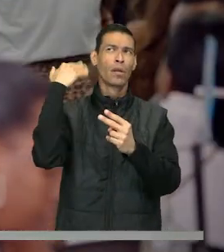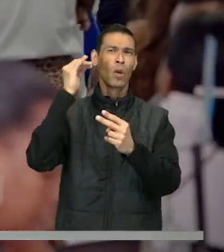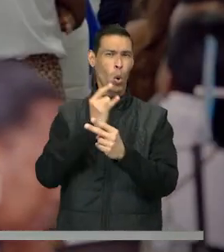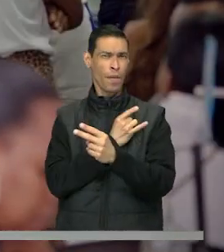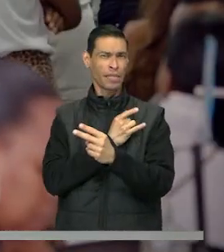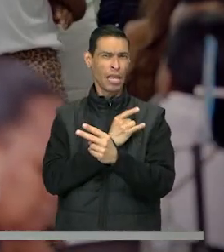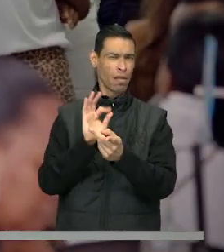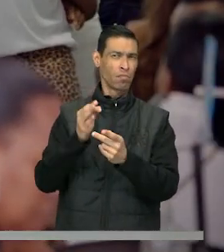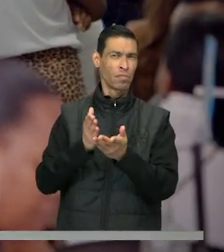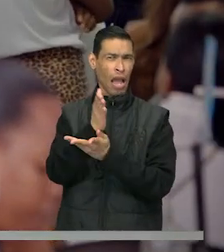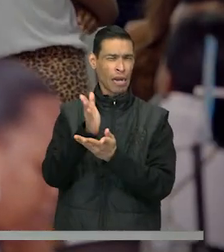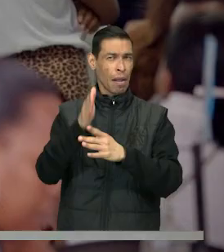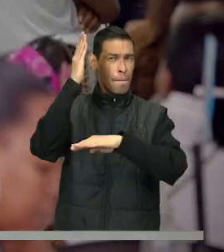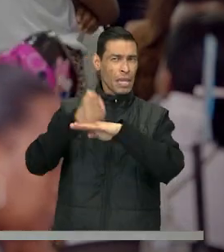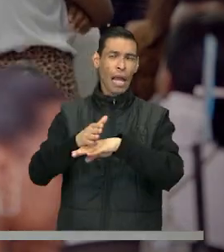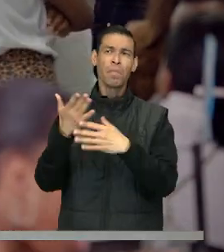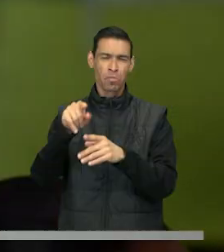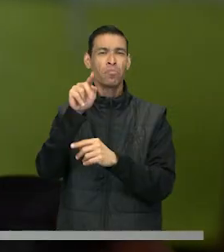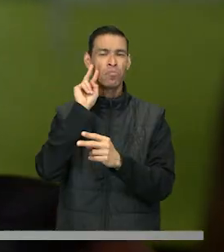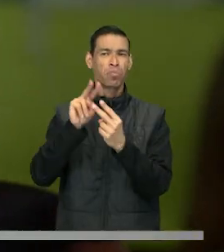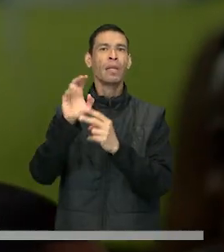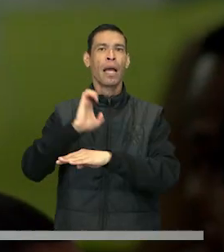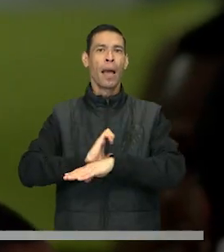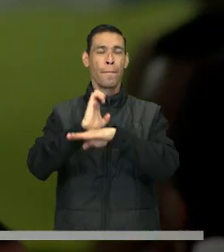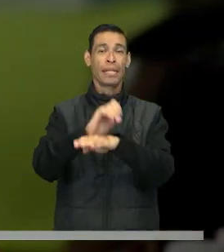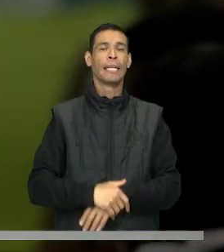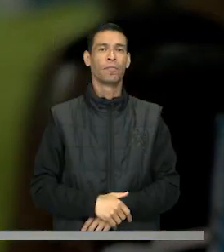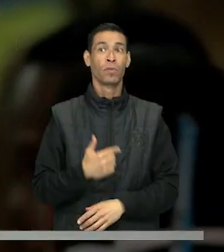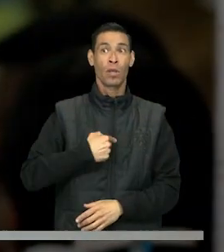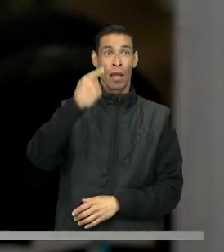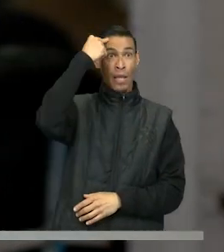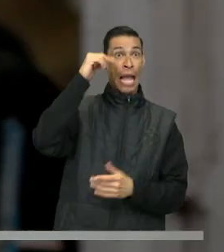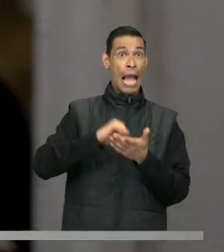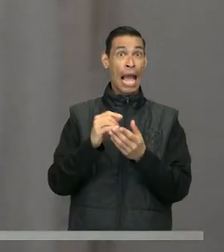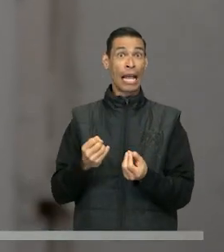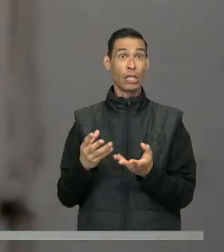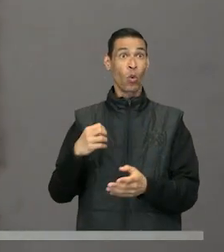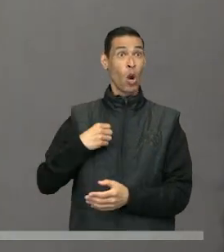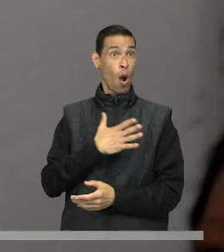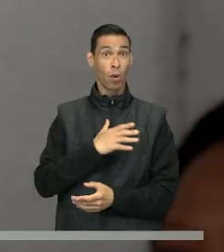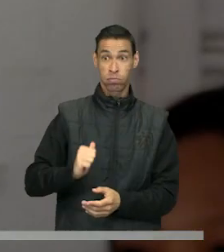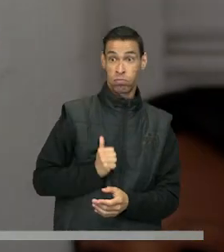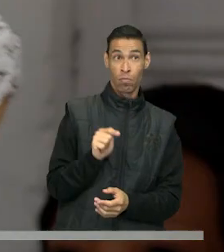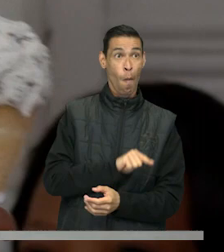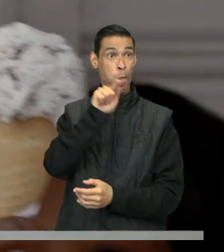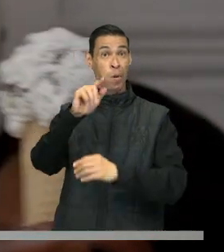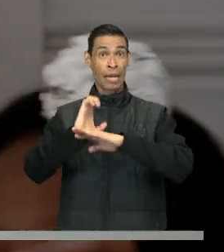universitaria. Conozco sobre el programa. Desde ahí aquí hay una oportunidad que pudiésemos entrar a aprovechar en algún